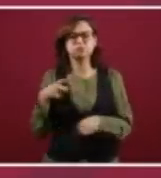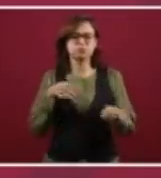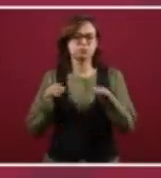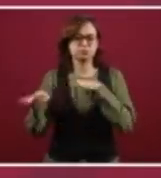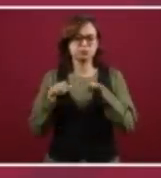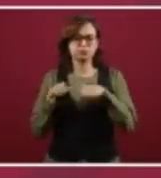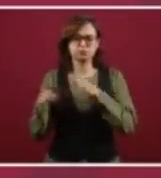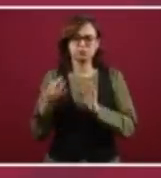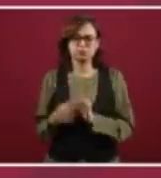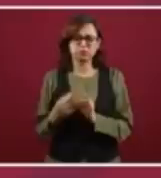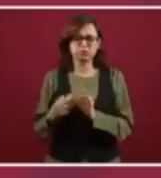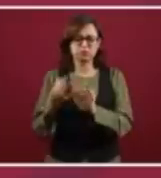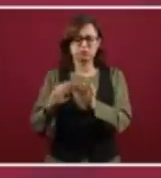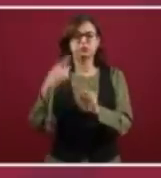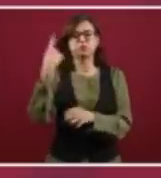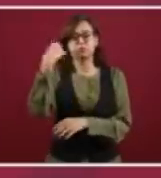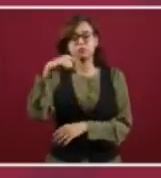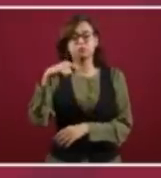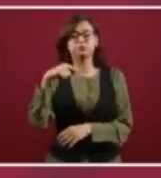para